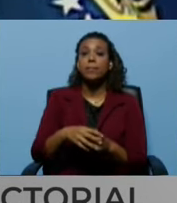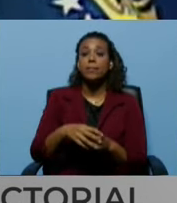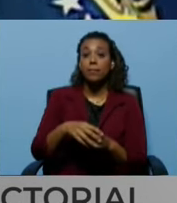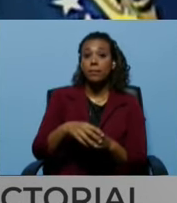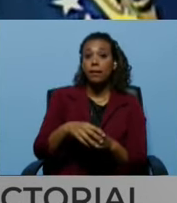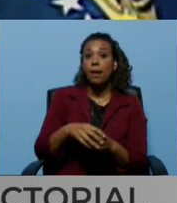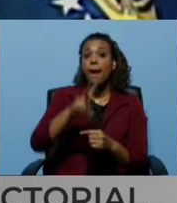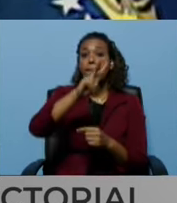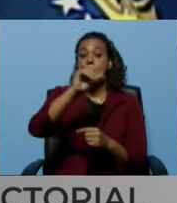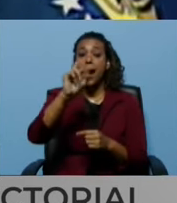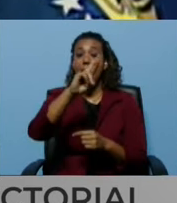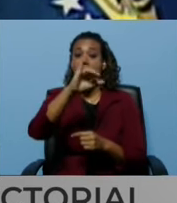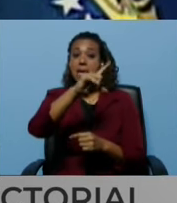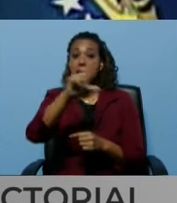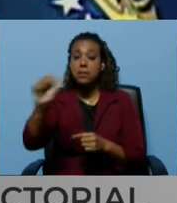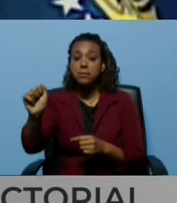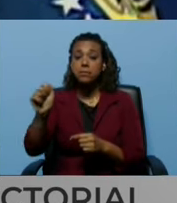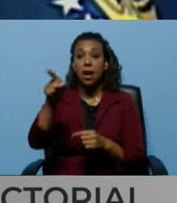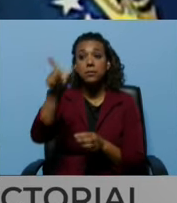Yorman Varillas lo conoce